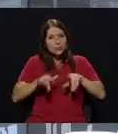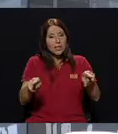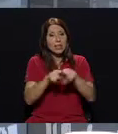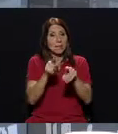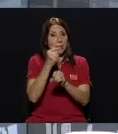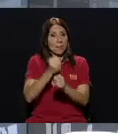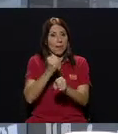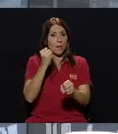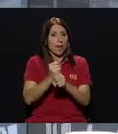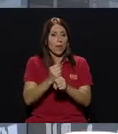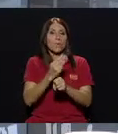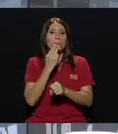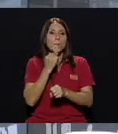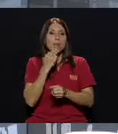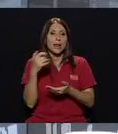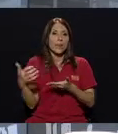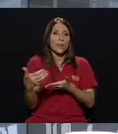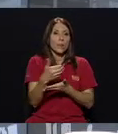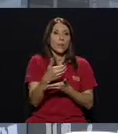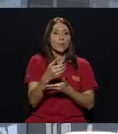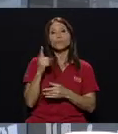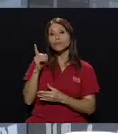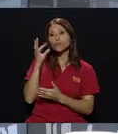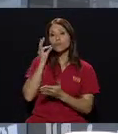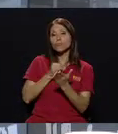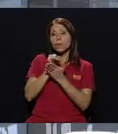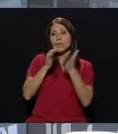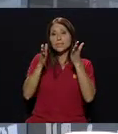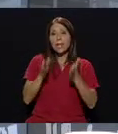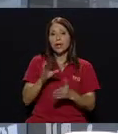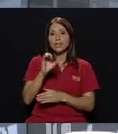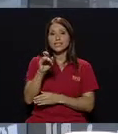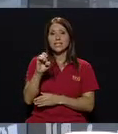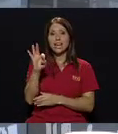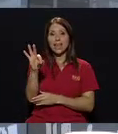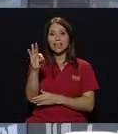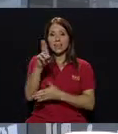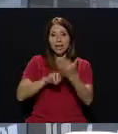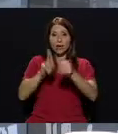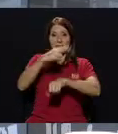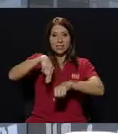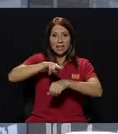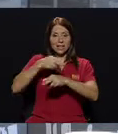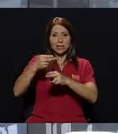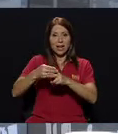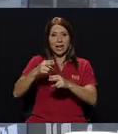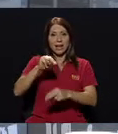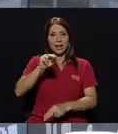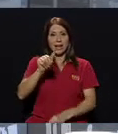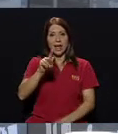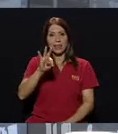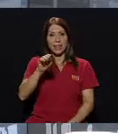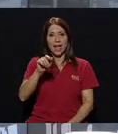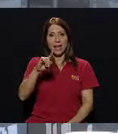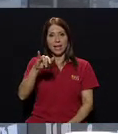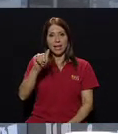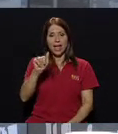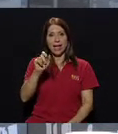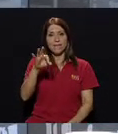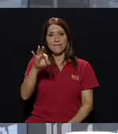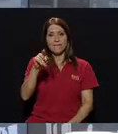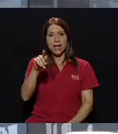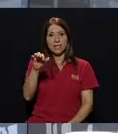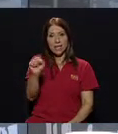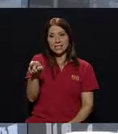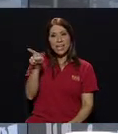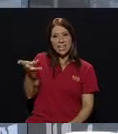que es la producción de miel. Al respecto, la investigadora del CINAT de la Universidad Nacional, Natalia Fallas, nos contó